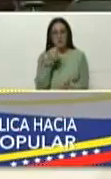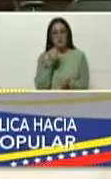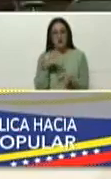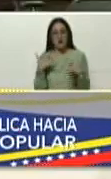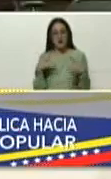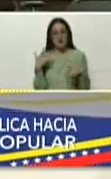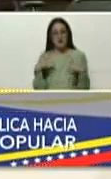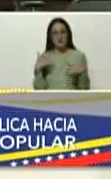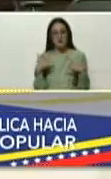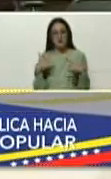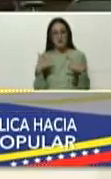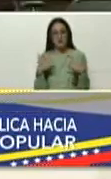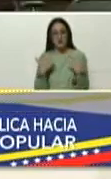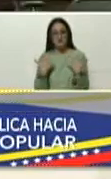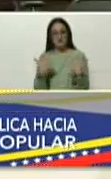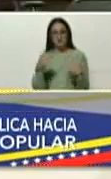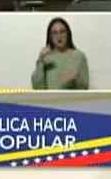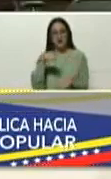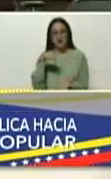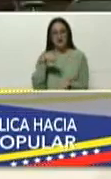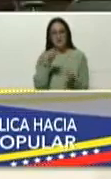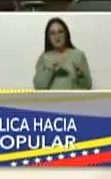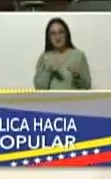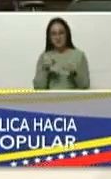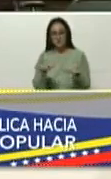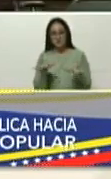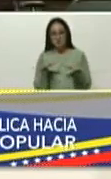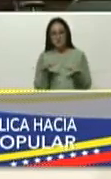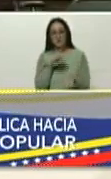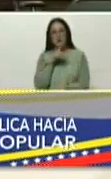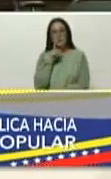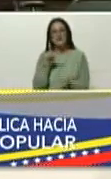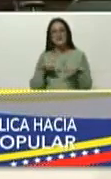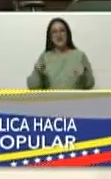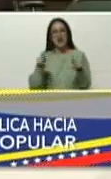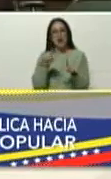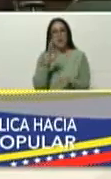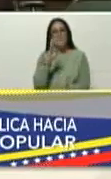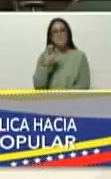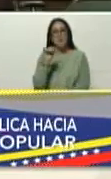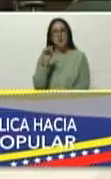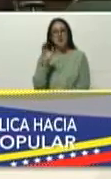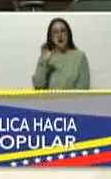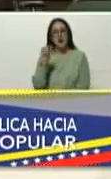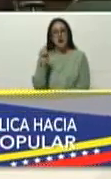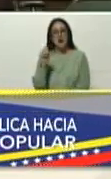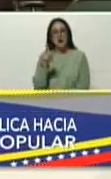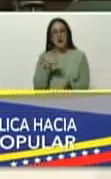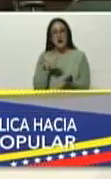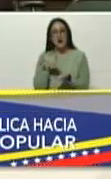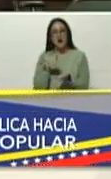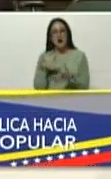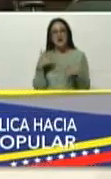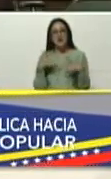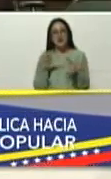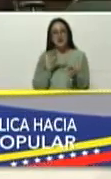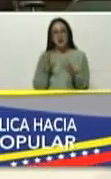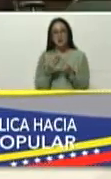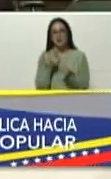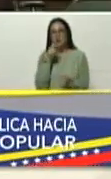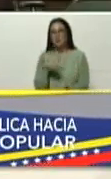este reestrenado Salón Boyacá es esta actividad con el poder comunal, el poder